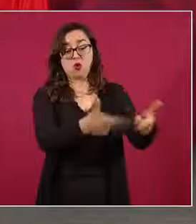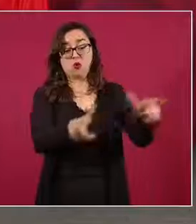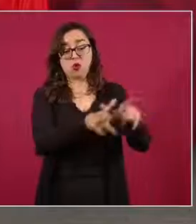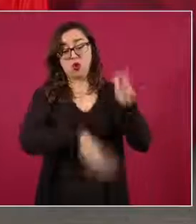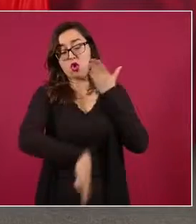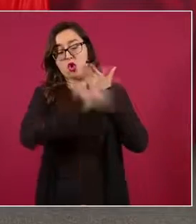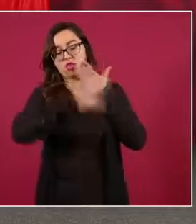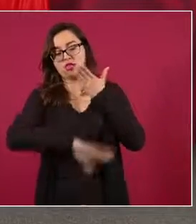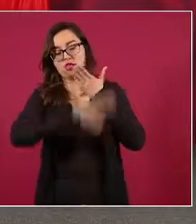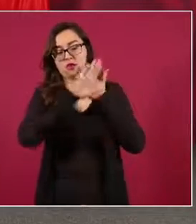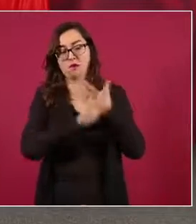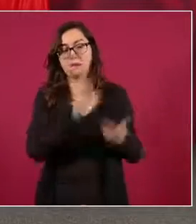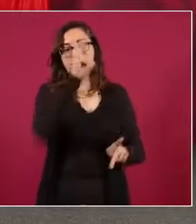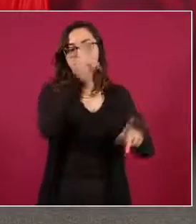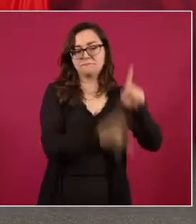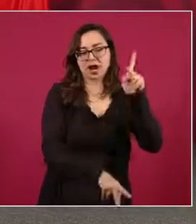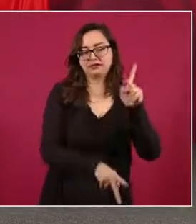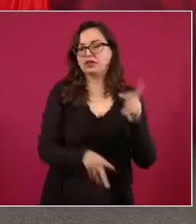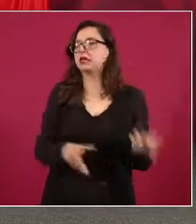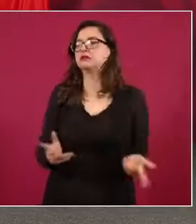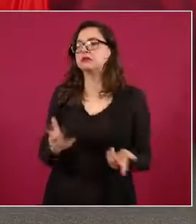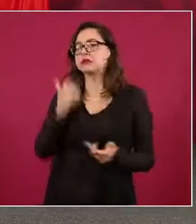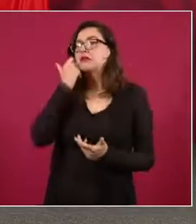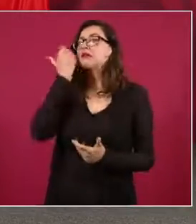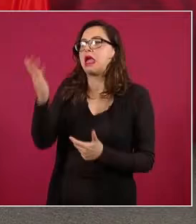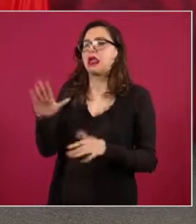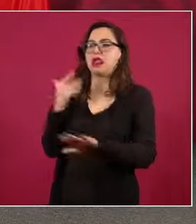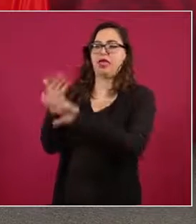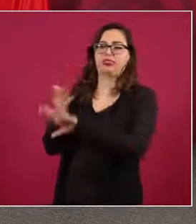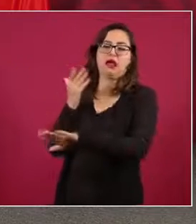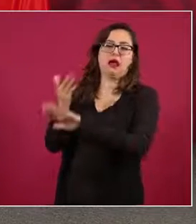y otros pues por intereses.